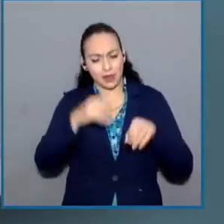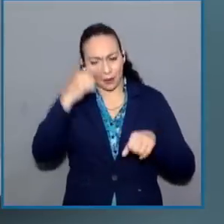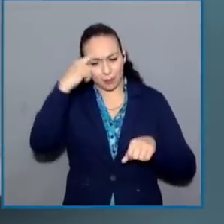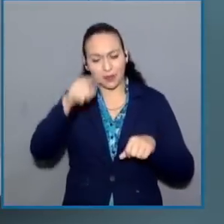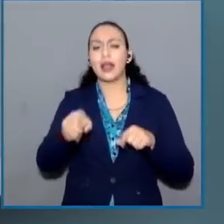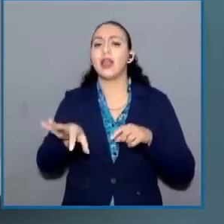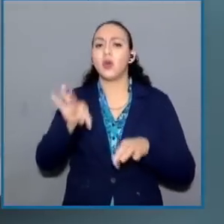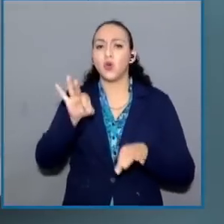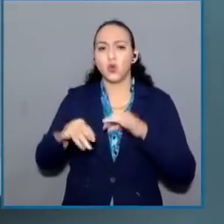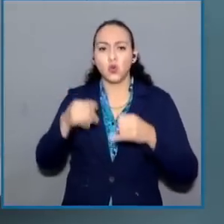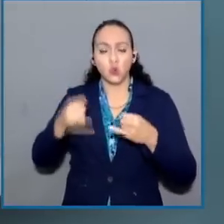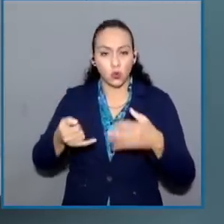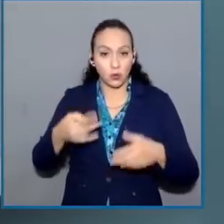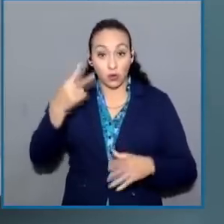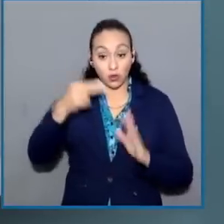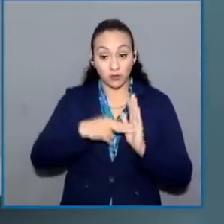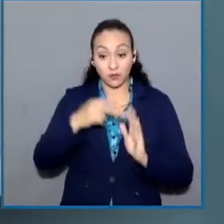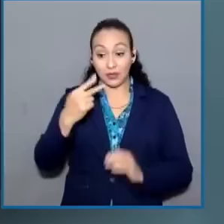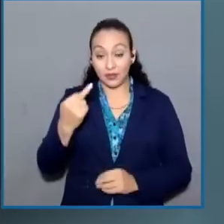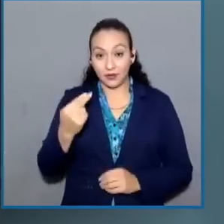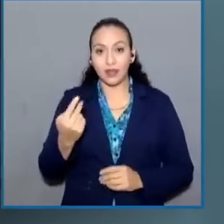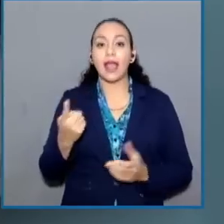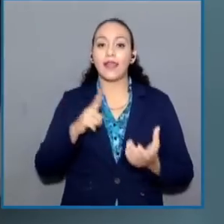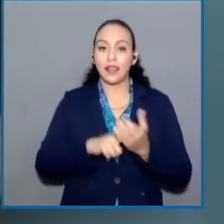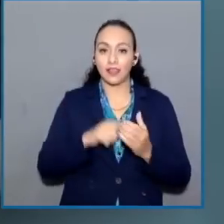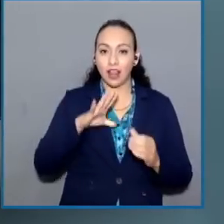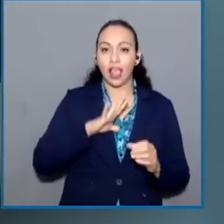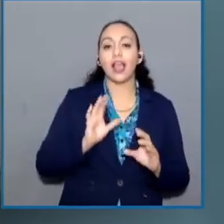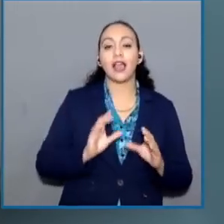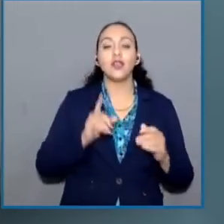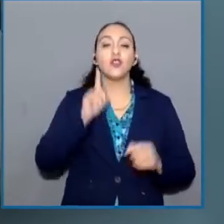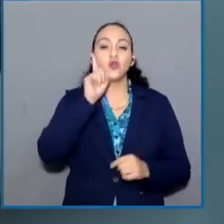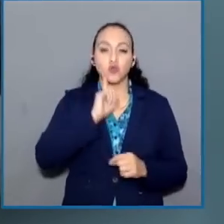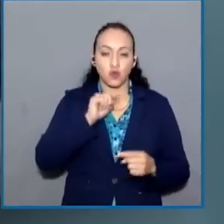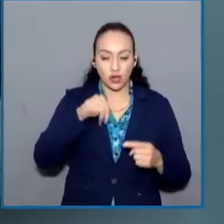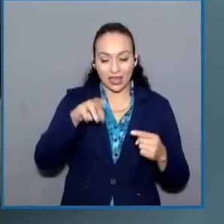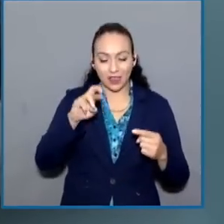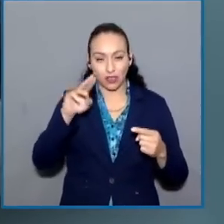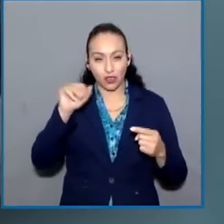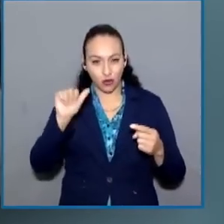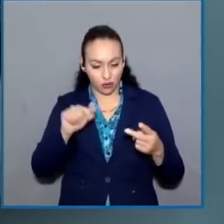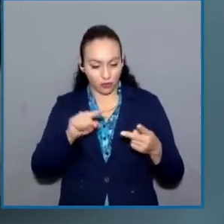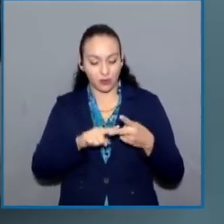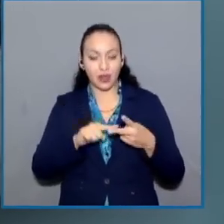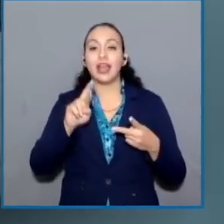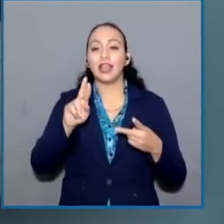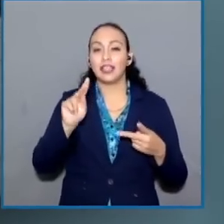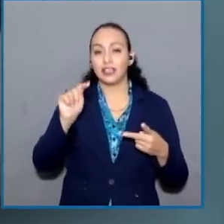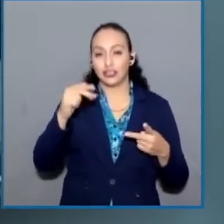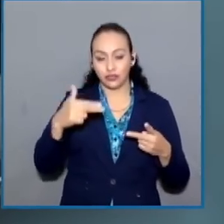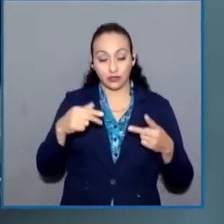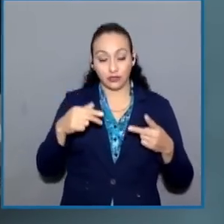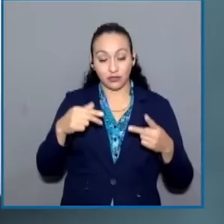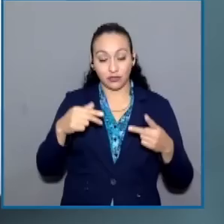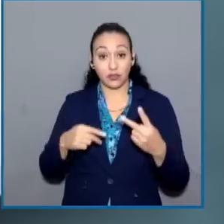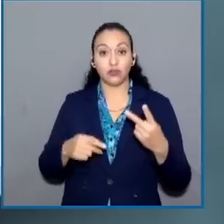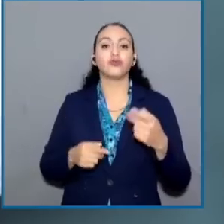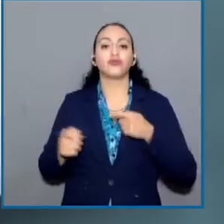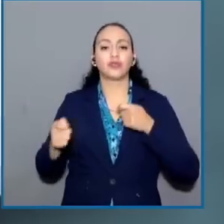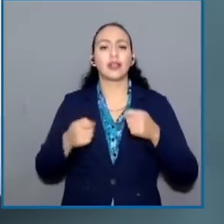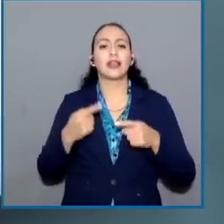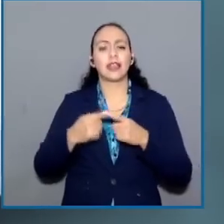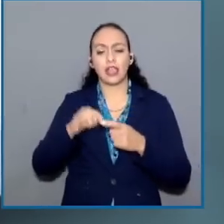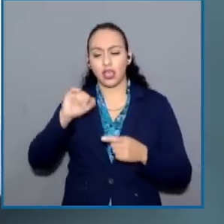2025, integrada por las consejeras Norma de la Cruz y Rita B. López, que será presidida por Jorge Montaño, con lo que